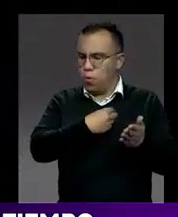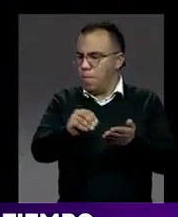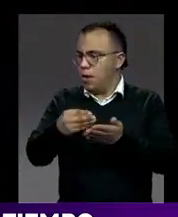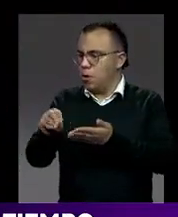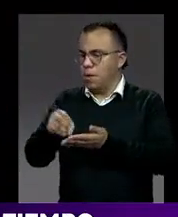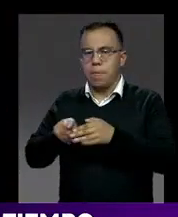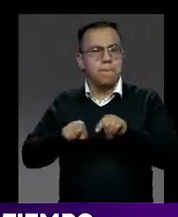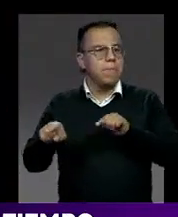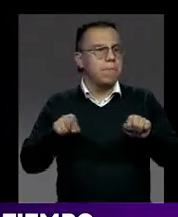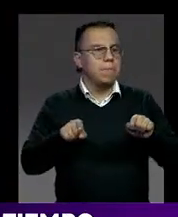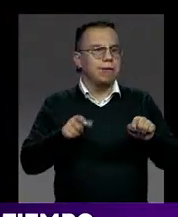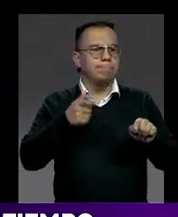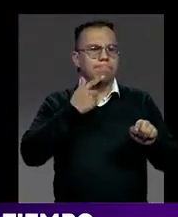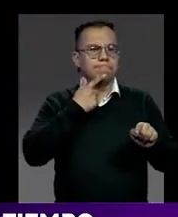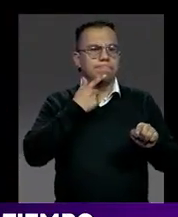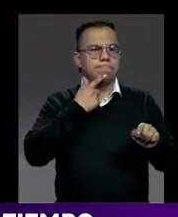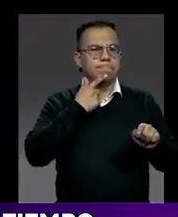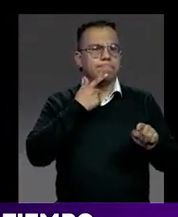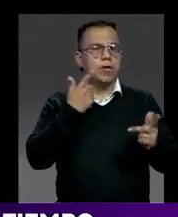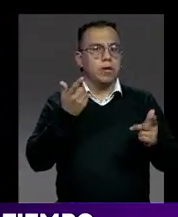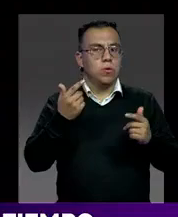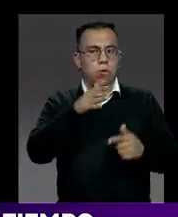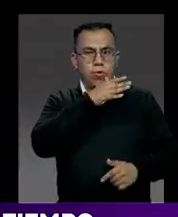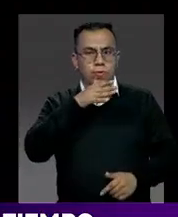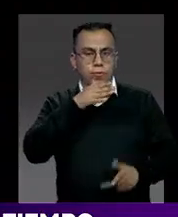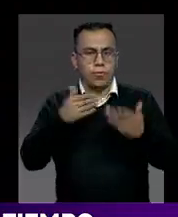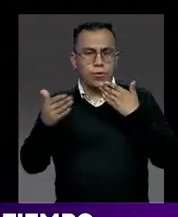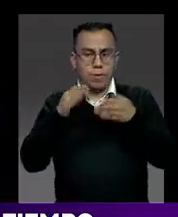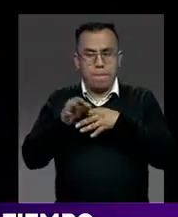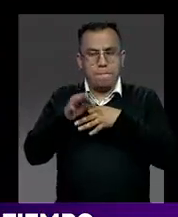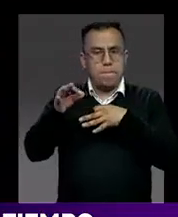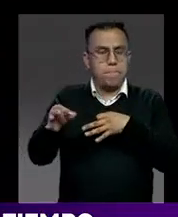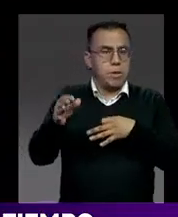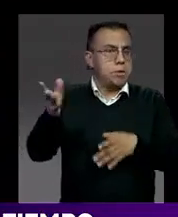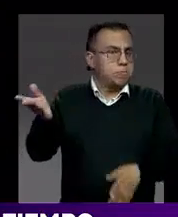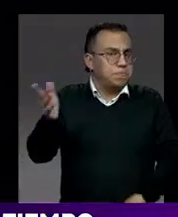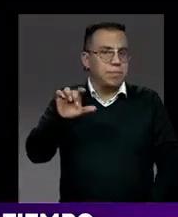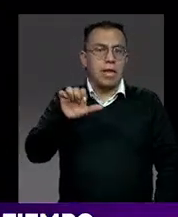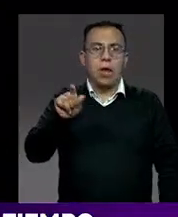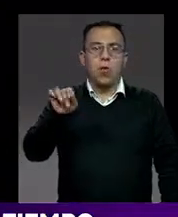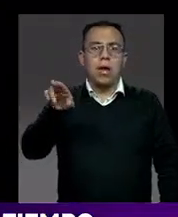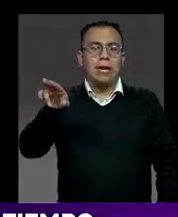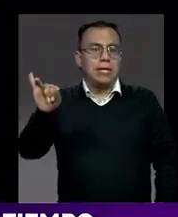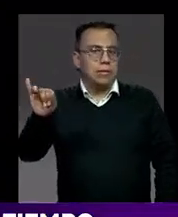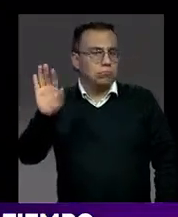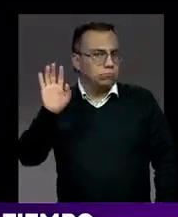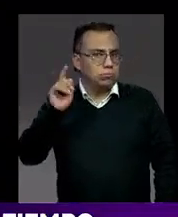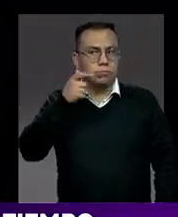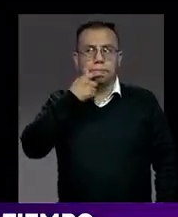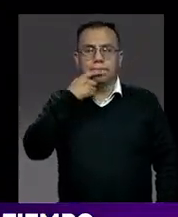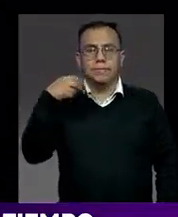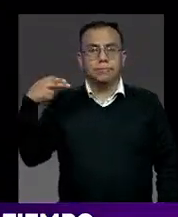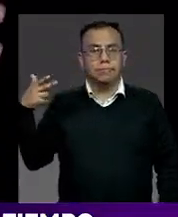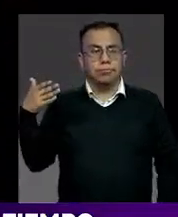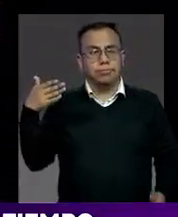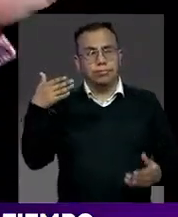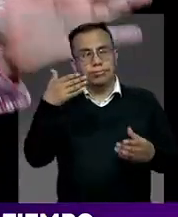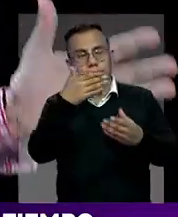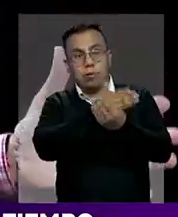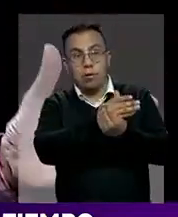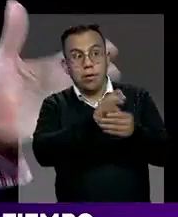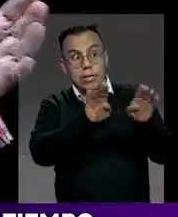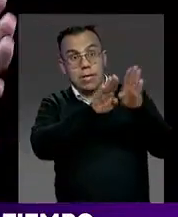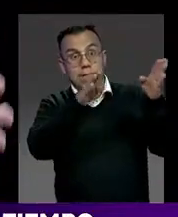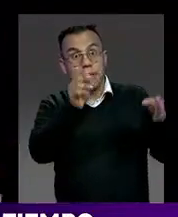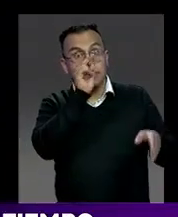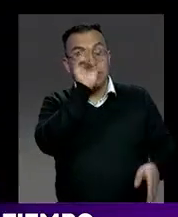como le parece un campesino nacido en la vereda yaguarí y que tiene que ir a ver si esa mesa